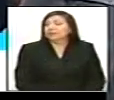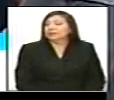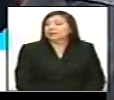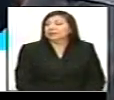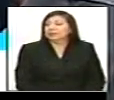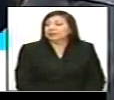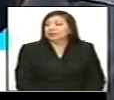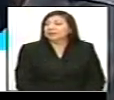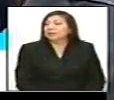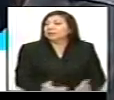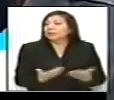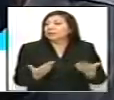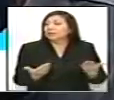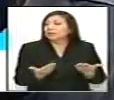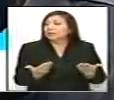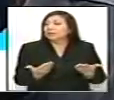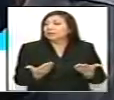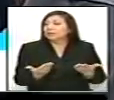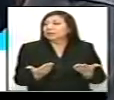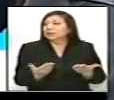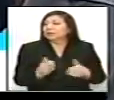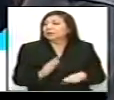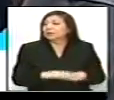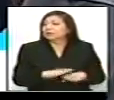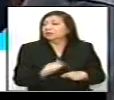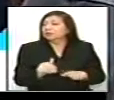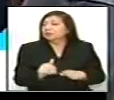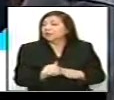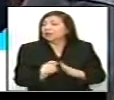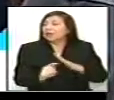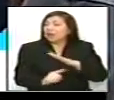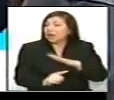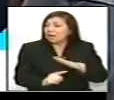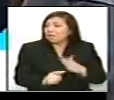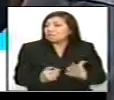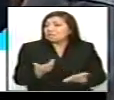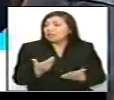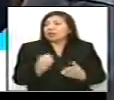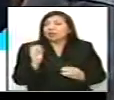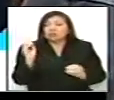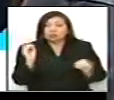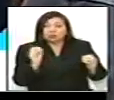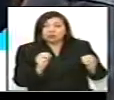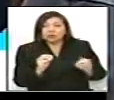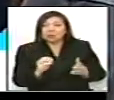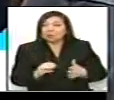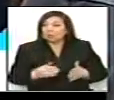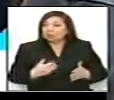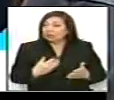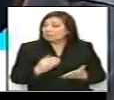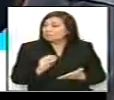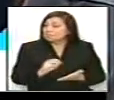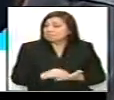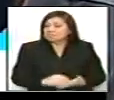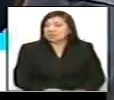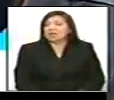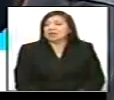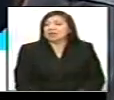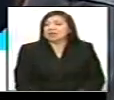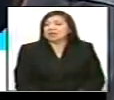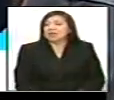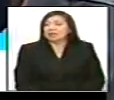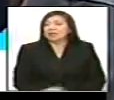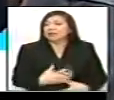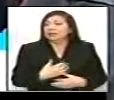¿no? Donde se generan contingencias, sobre todo de carácter ambiental, en temas de contaminación, que puede repercutir dañando, pues,